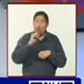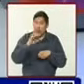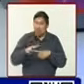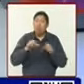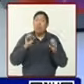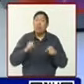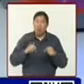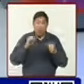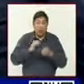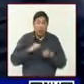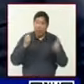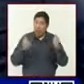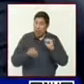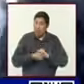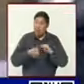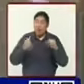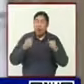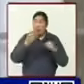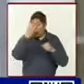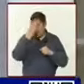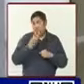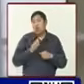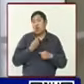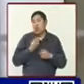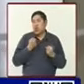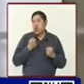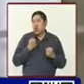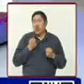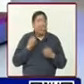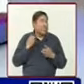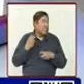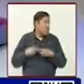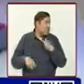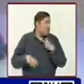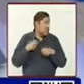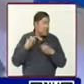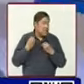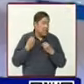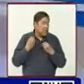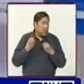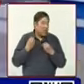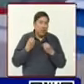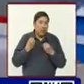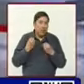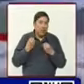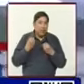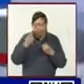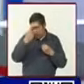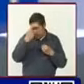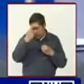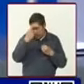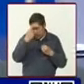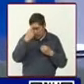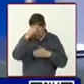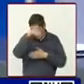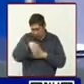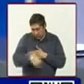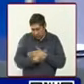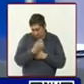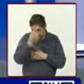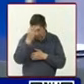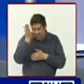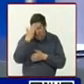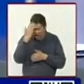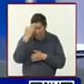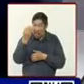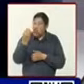que pueden cambiar el ciclo del sueño. El estrés, los problemas, la ansiedad, la depresión. Tener un cerebro que te habla toda la noche. Exacto,